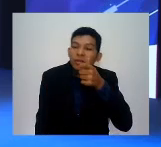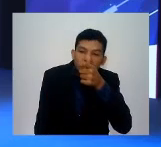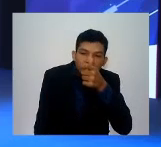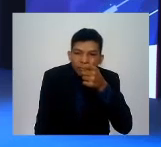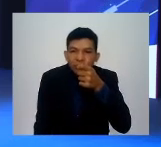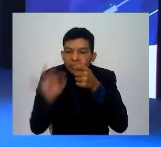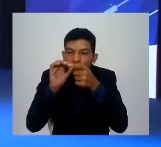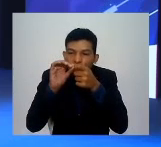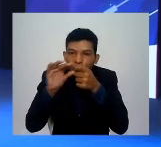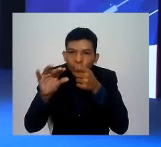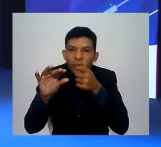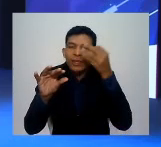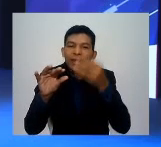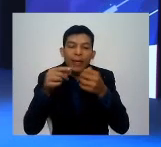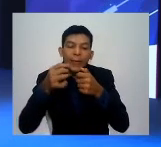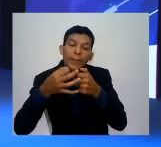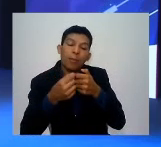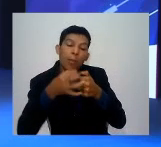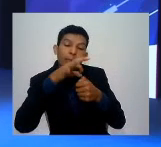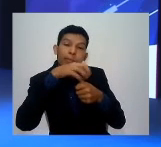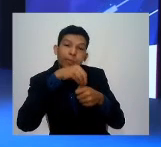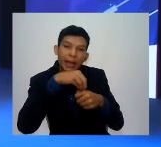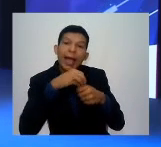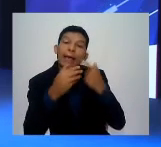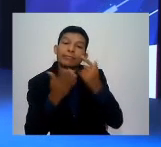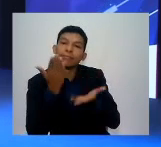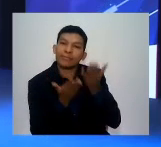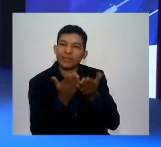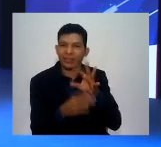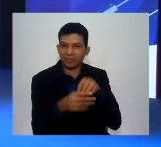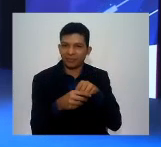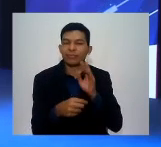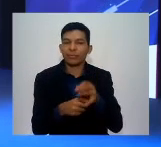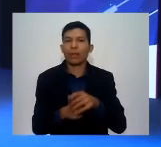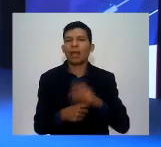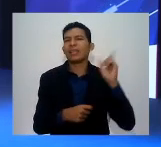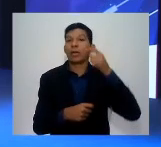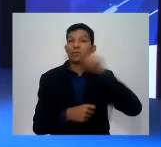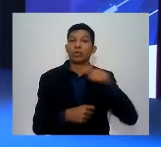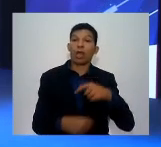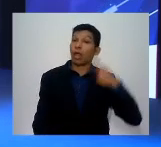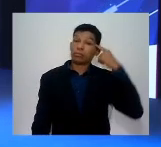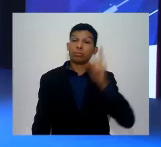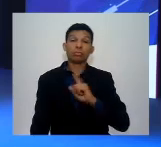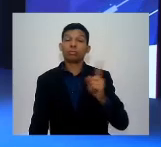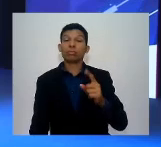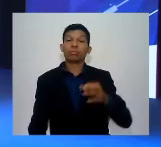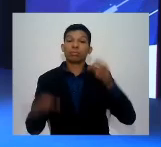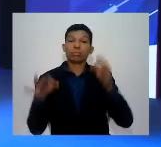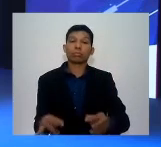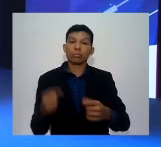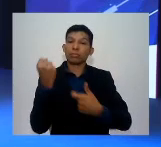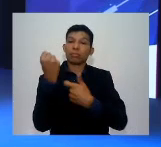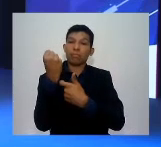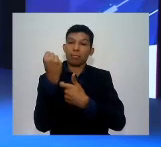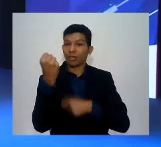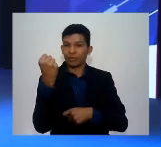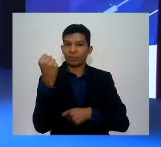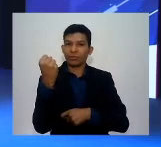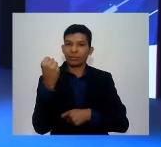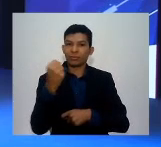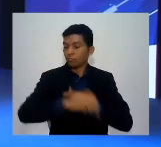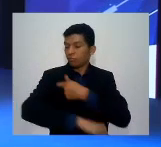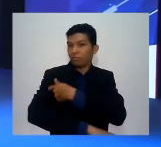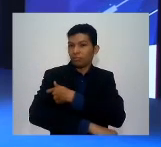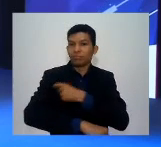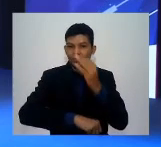diferentes formas de medir la temperatura y diferentes equipos para medir la temperatura. Al final lo que queremos medir es la temperatura central, la temperatura interna